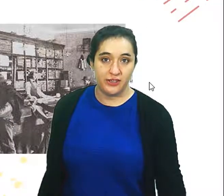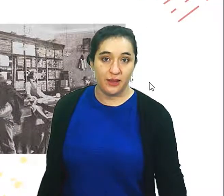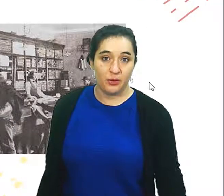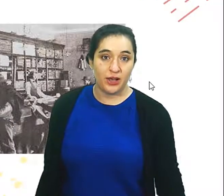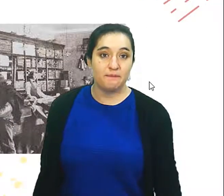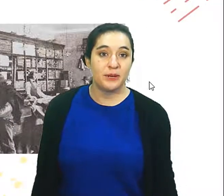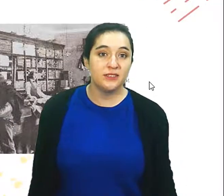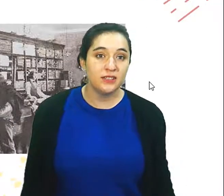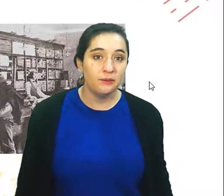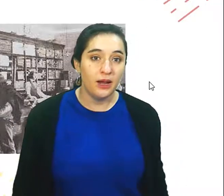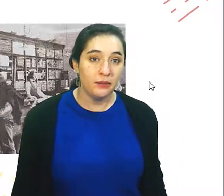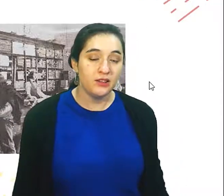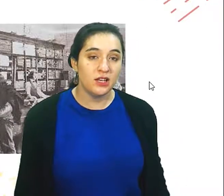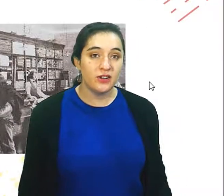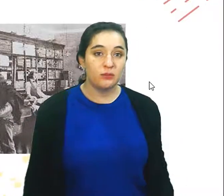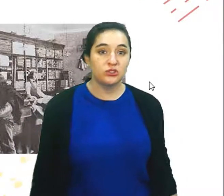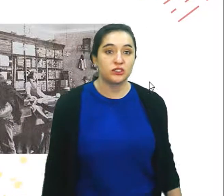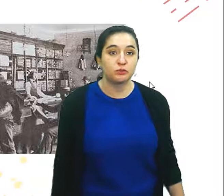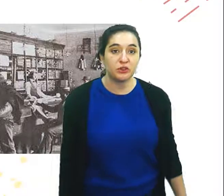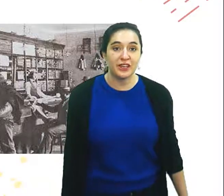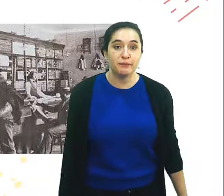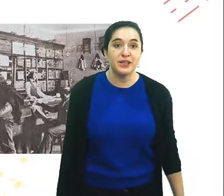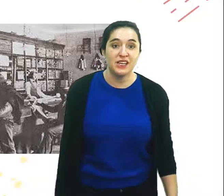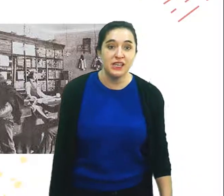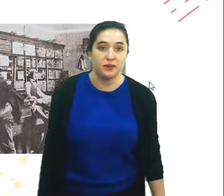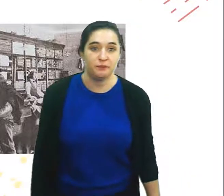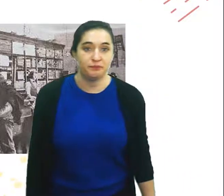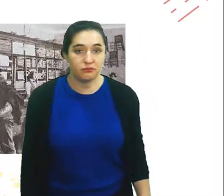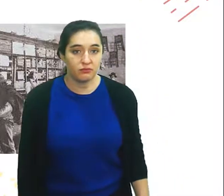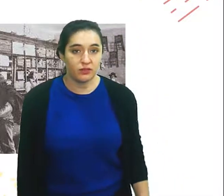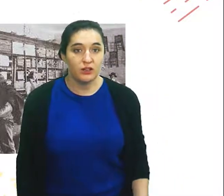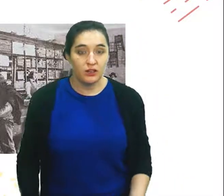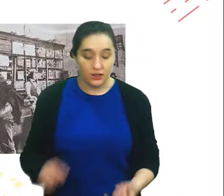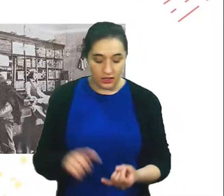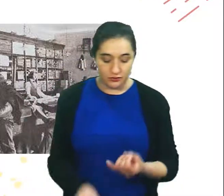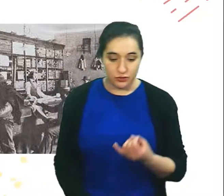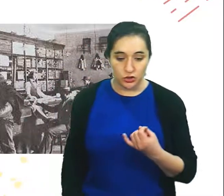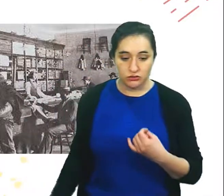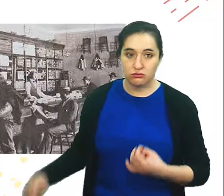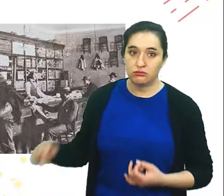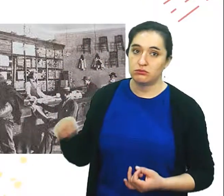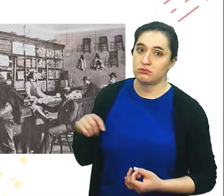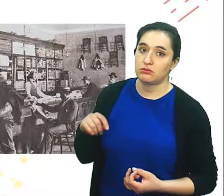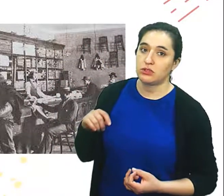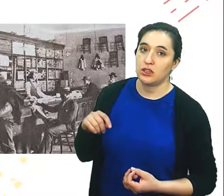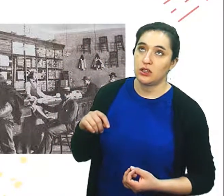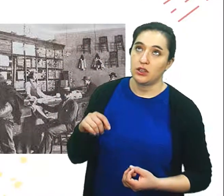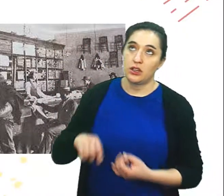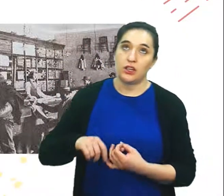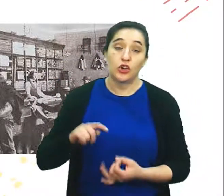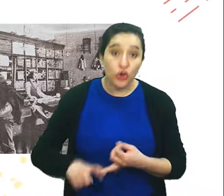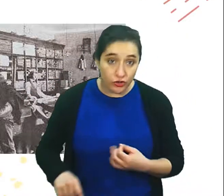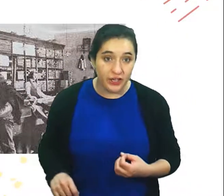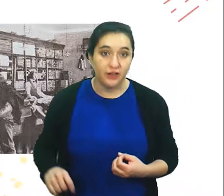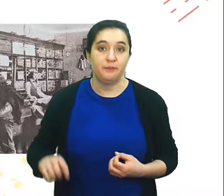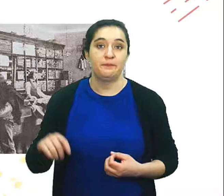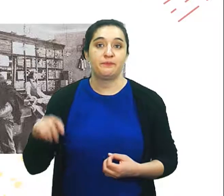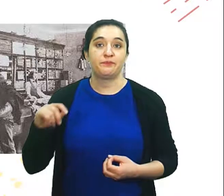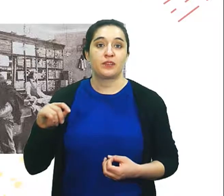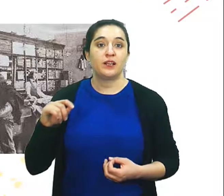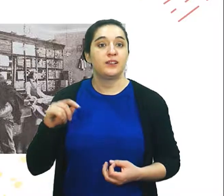Bueno, en esa época principalmente vamos a exportar minería, carbón,